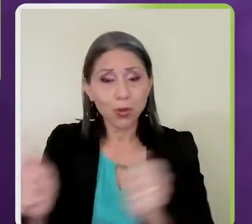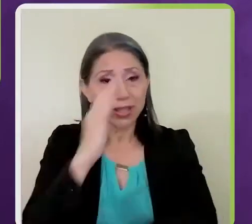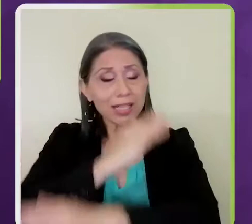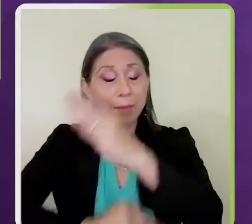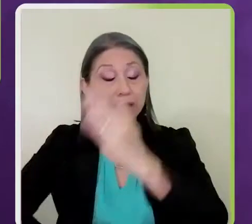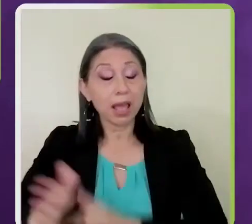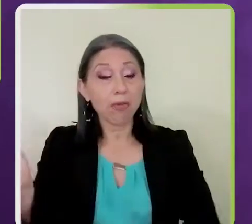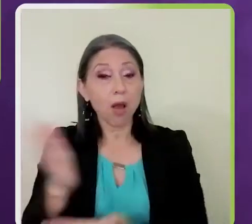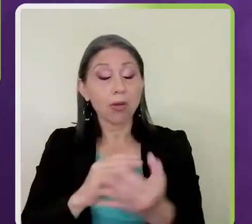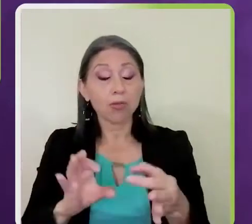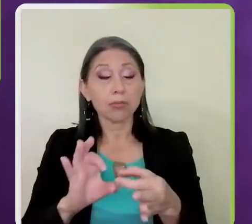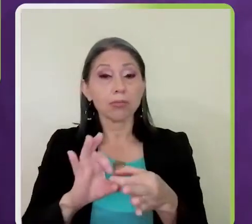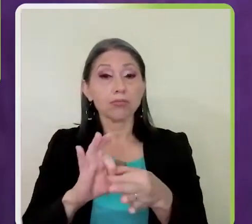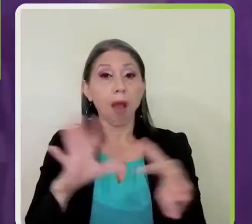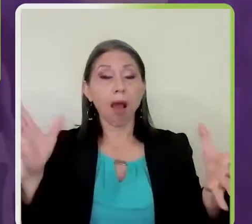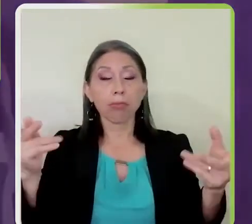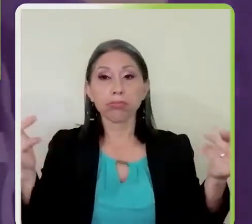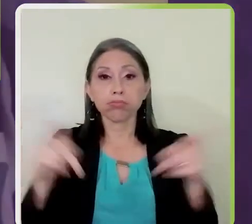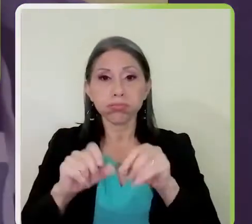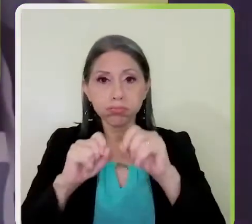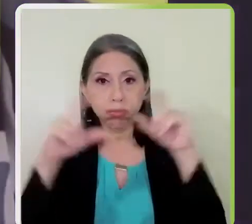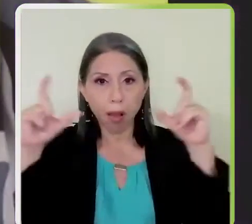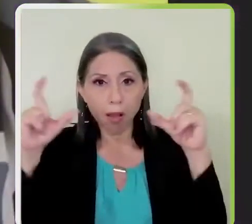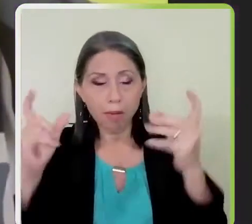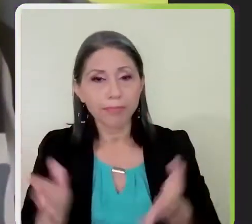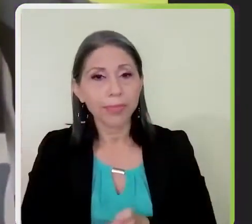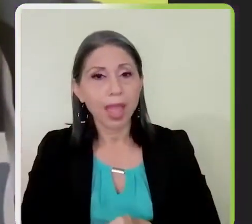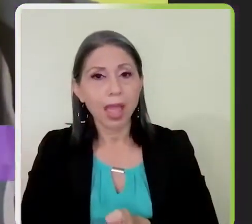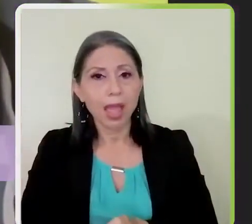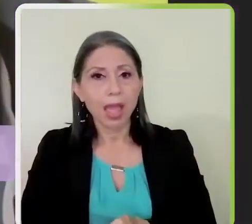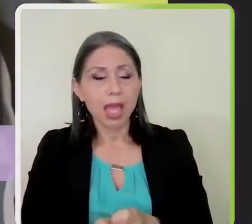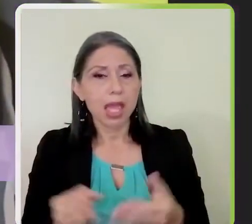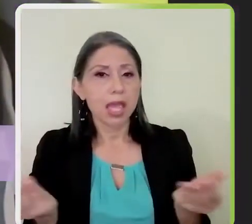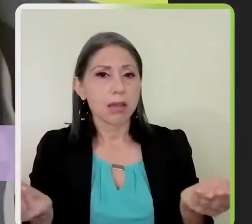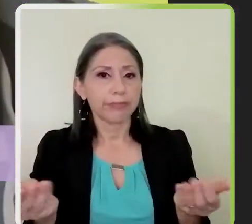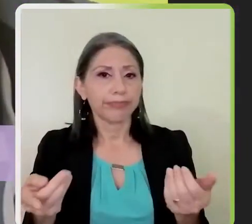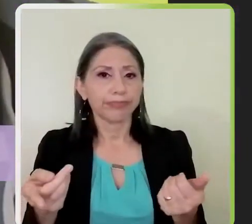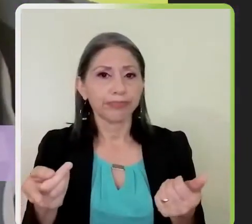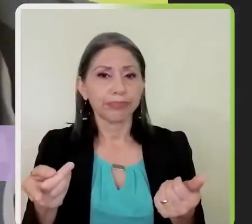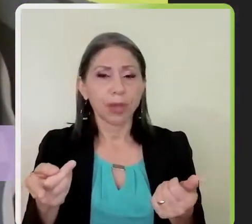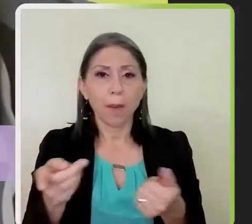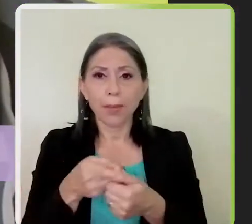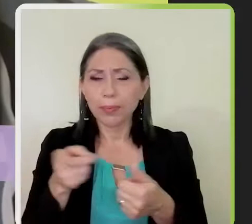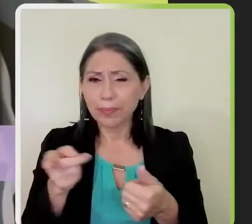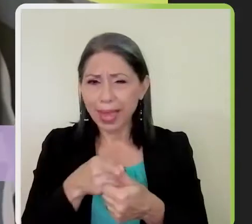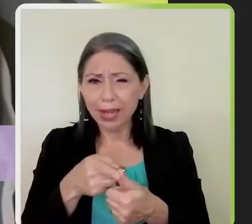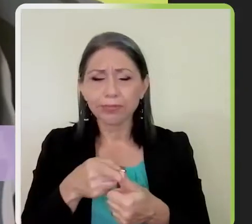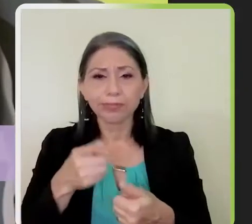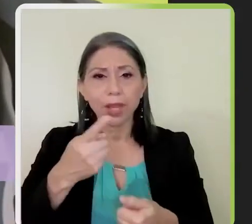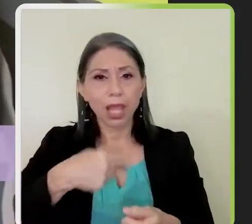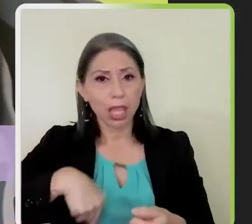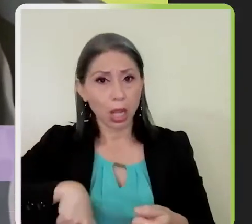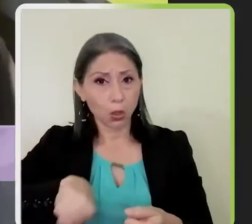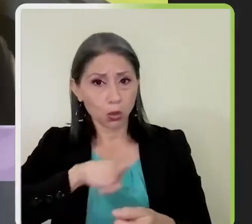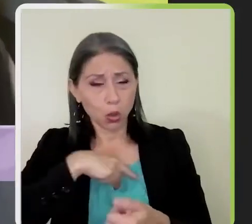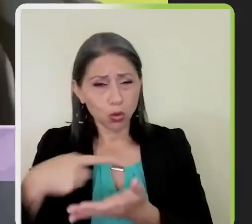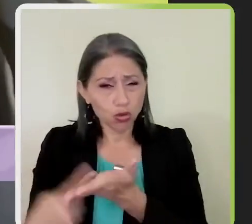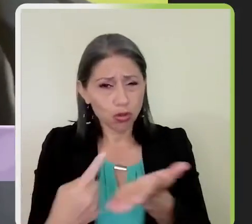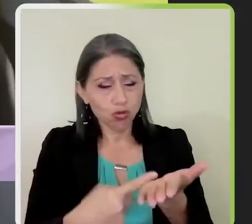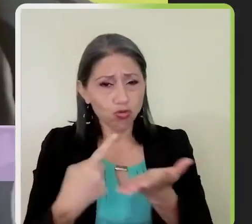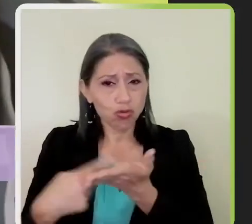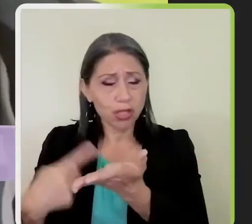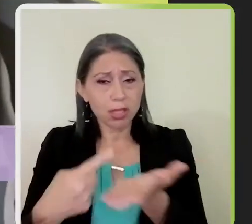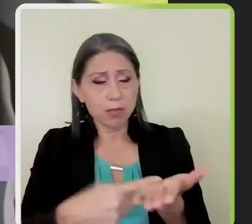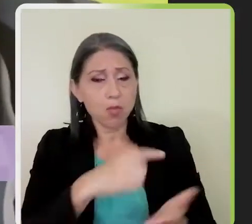sorpresivo, y lo número uno que nosotros a lo que abogamos en Junta fue a